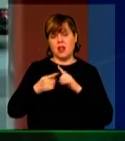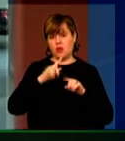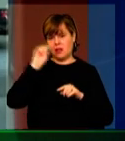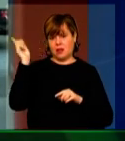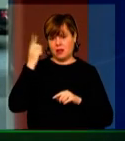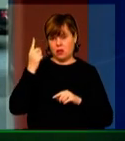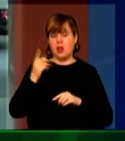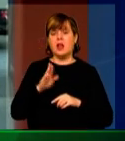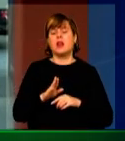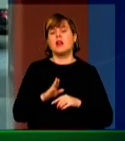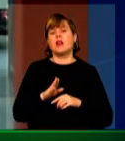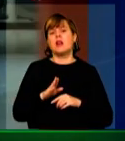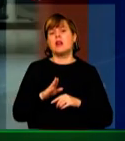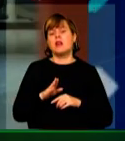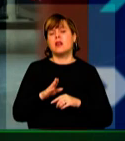Exteriores.